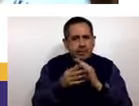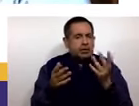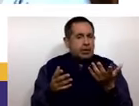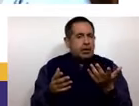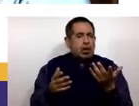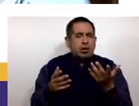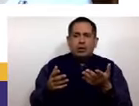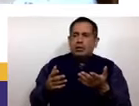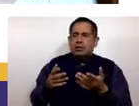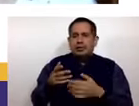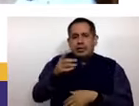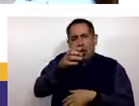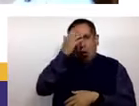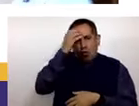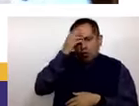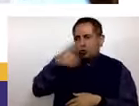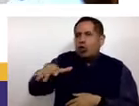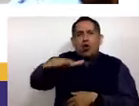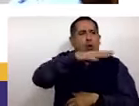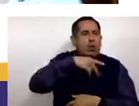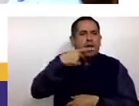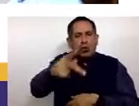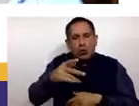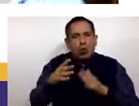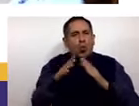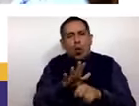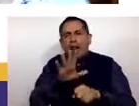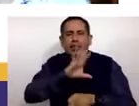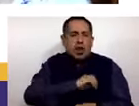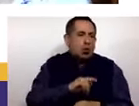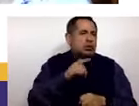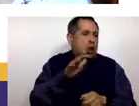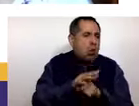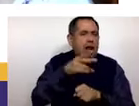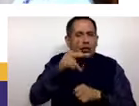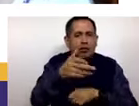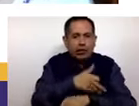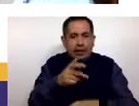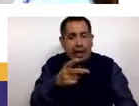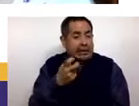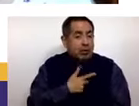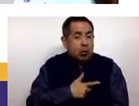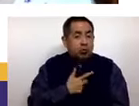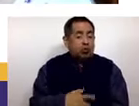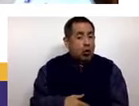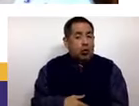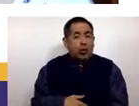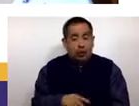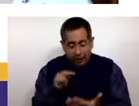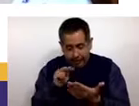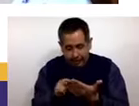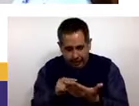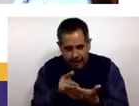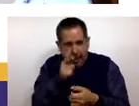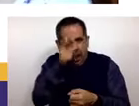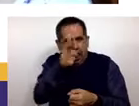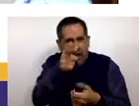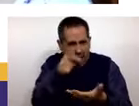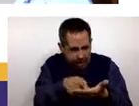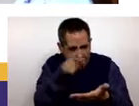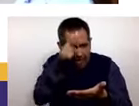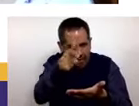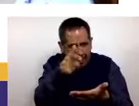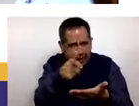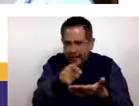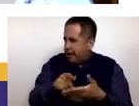sí. tus gustos. Es una delicia leerlo. Pero digo, muchos nos identificamos con el libro, pero lo haces visible